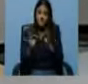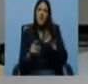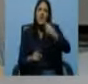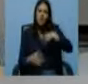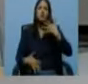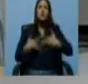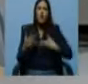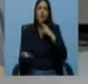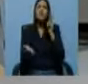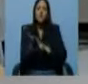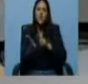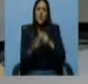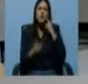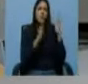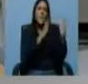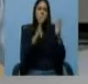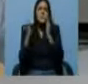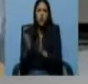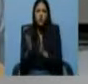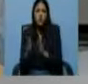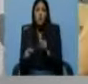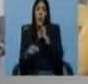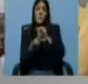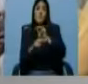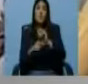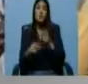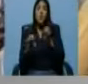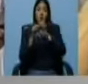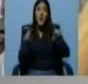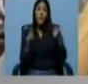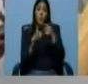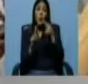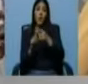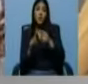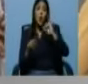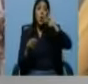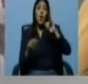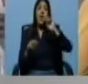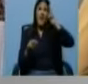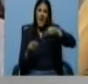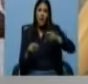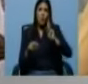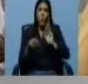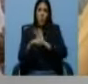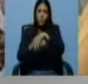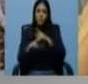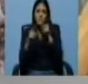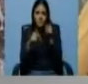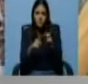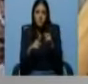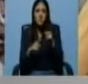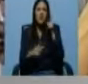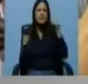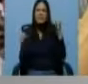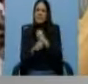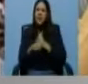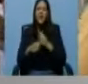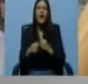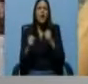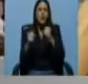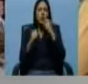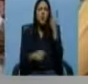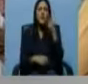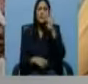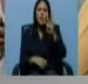contentos en este proceso el ministro de Educación ha estado dedicado las 24 horas del día